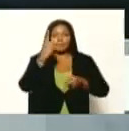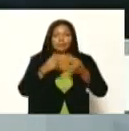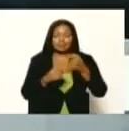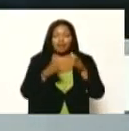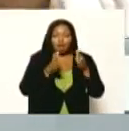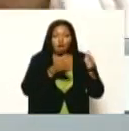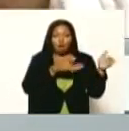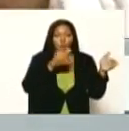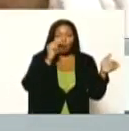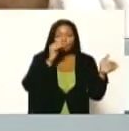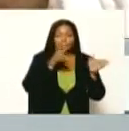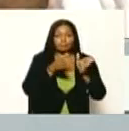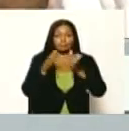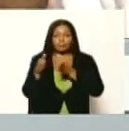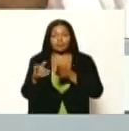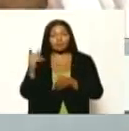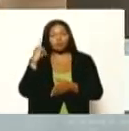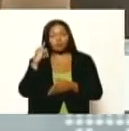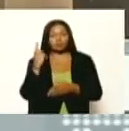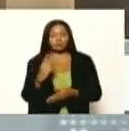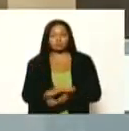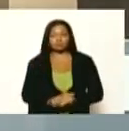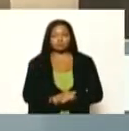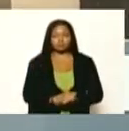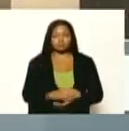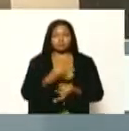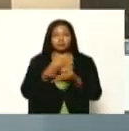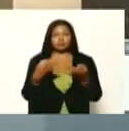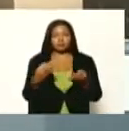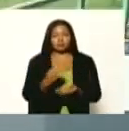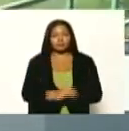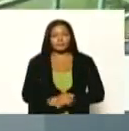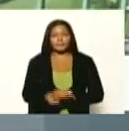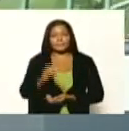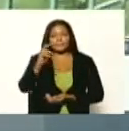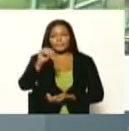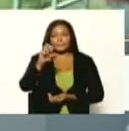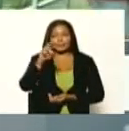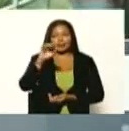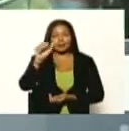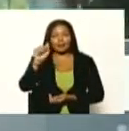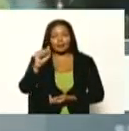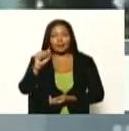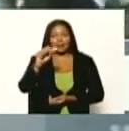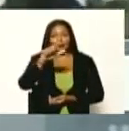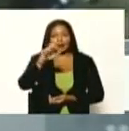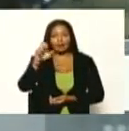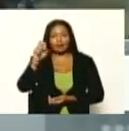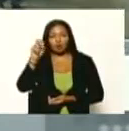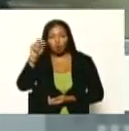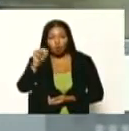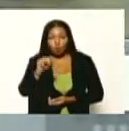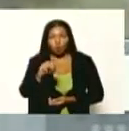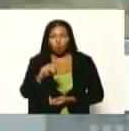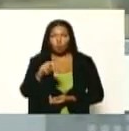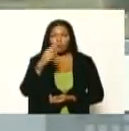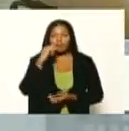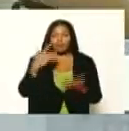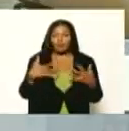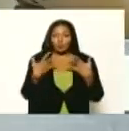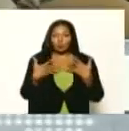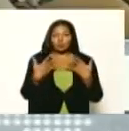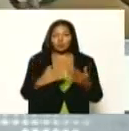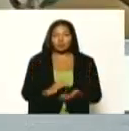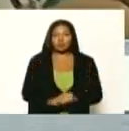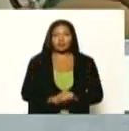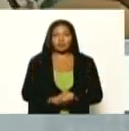mujer. Bueno, tremendo. María León, debes estar contenta, María León. María León debe estar